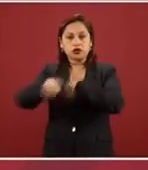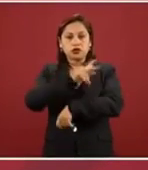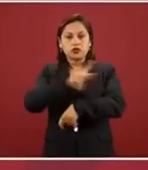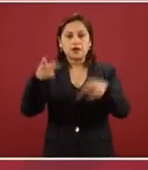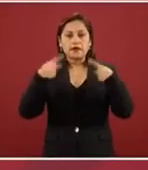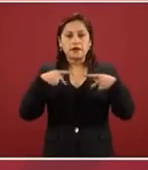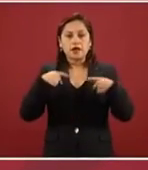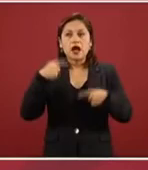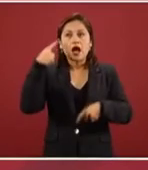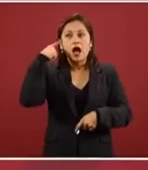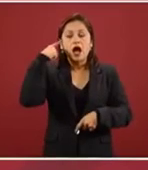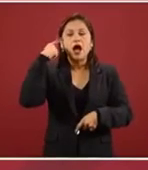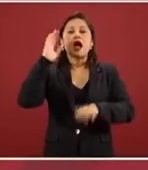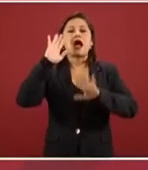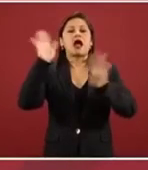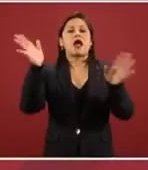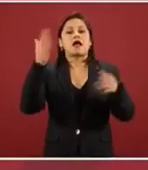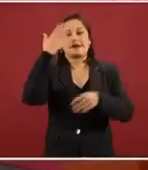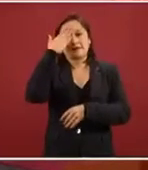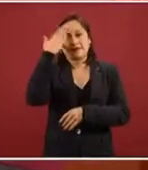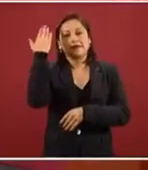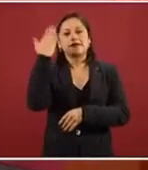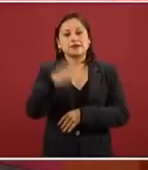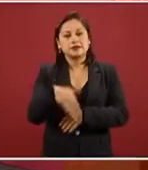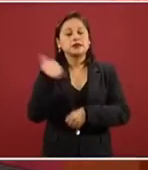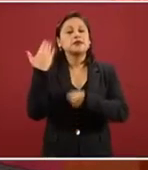poder ahora